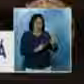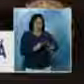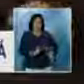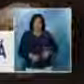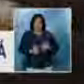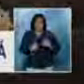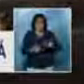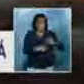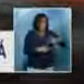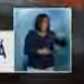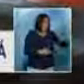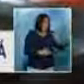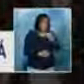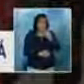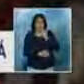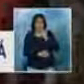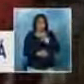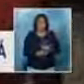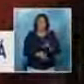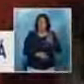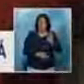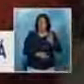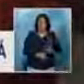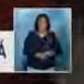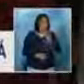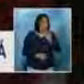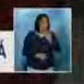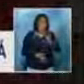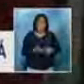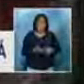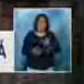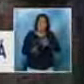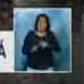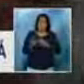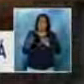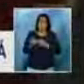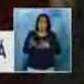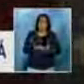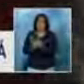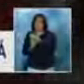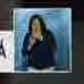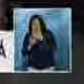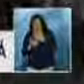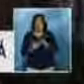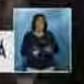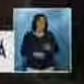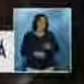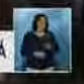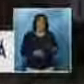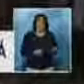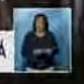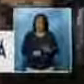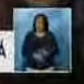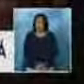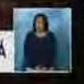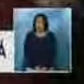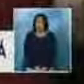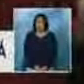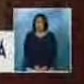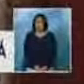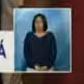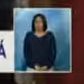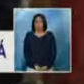a los vecinos. Una de las víctimas contó que los sujetos retuvieron a sus familiares, entre ellos menores de edad.